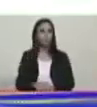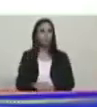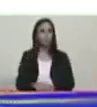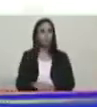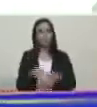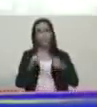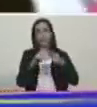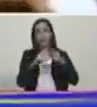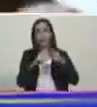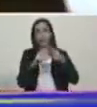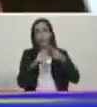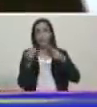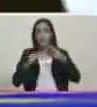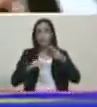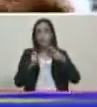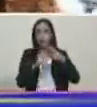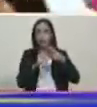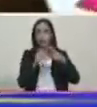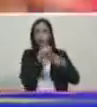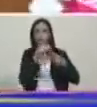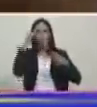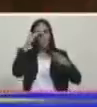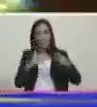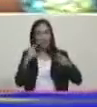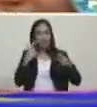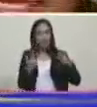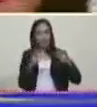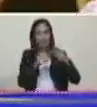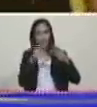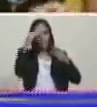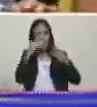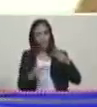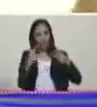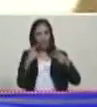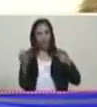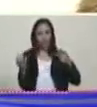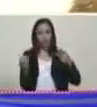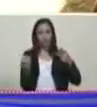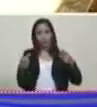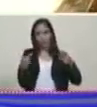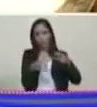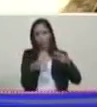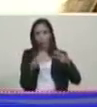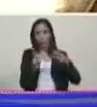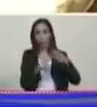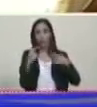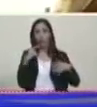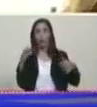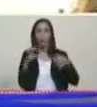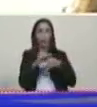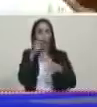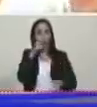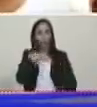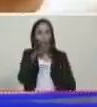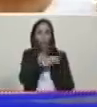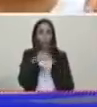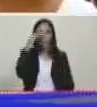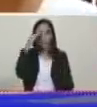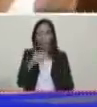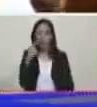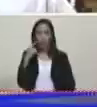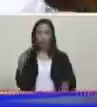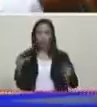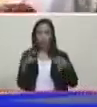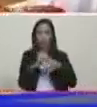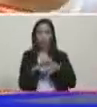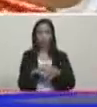nuestro contralmirante César Labrador, segundo comandante de la SODI, y todos en perfecta unión cívico-militar. Igualmente nos